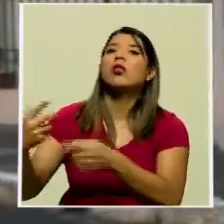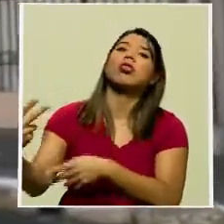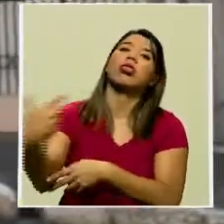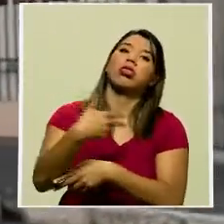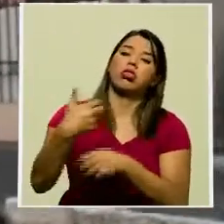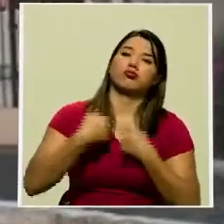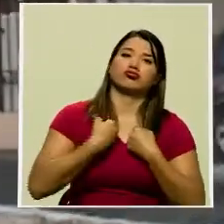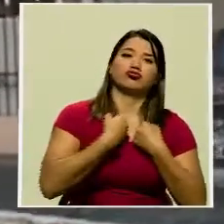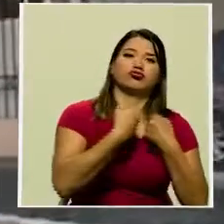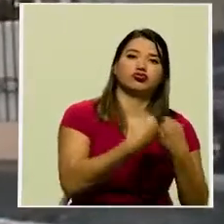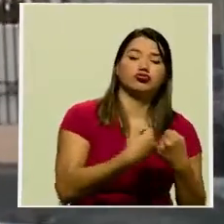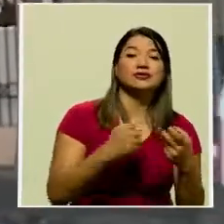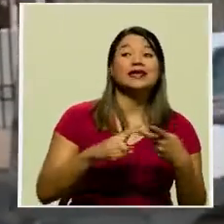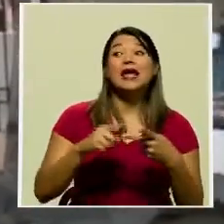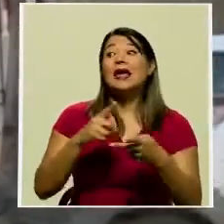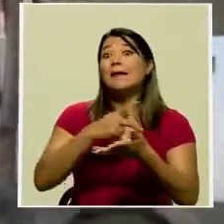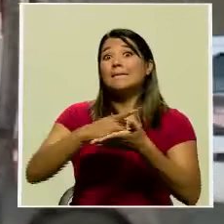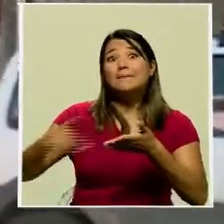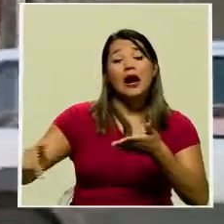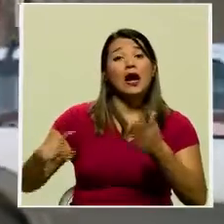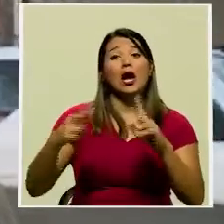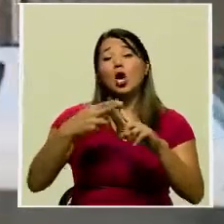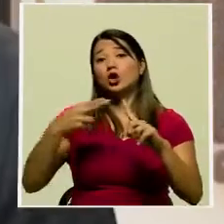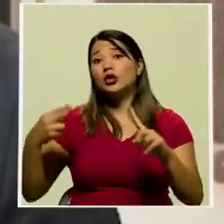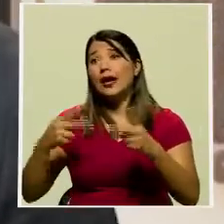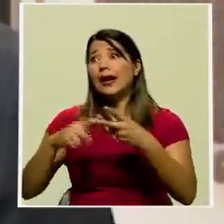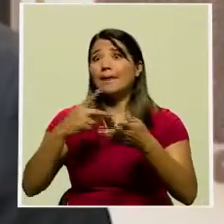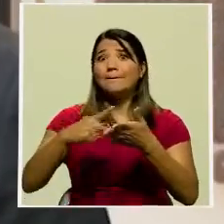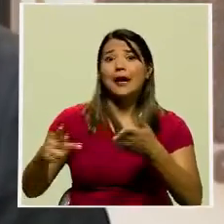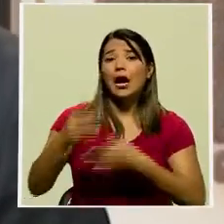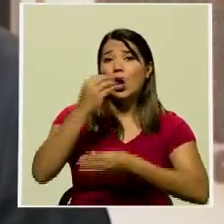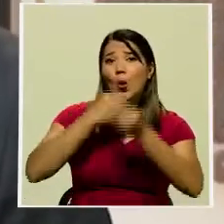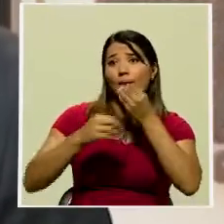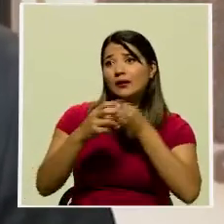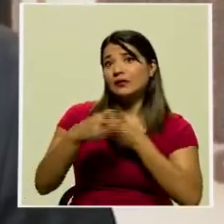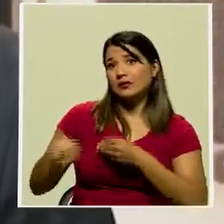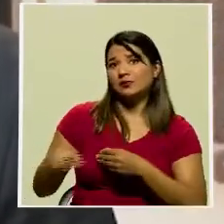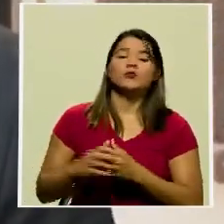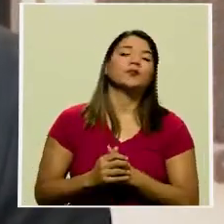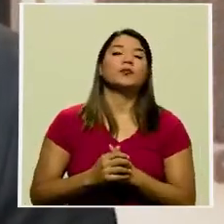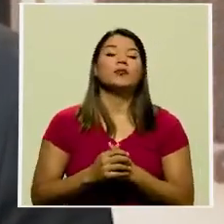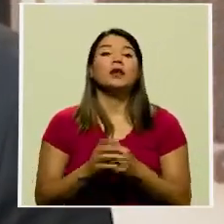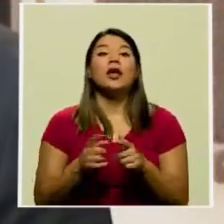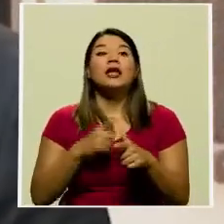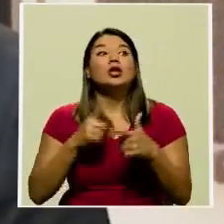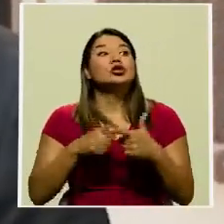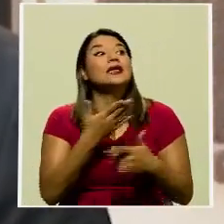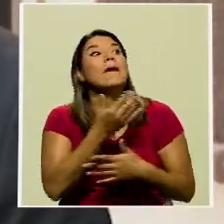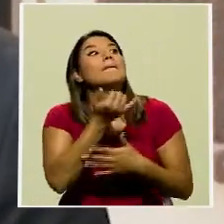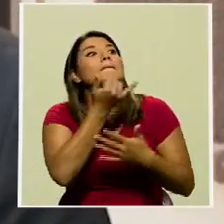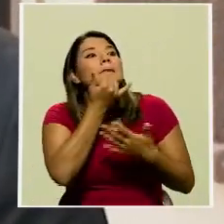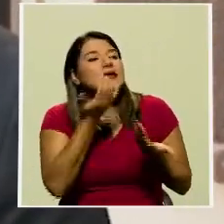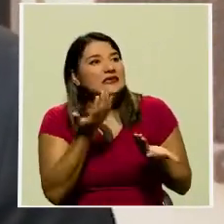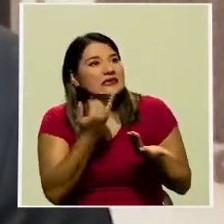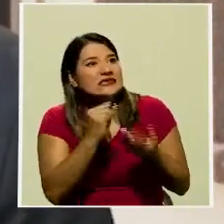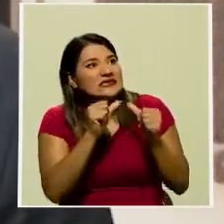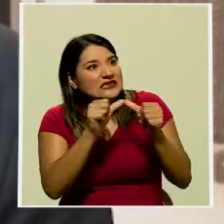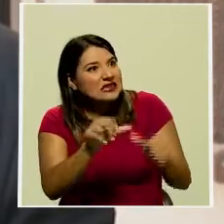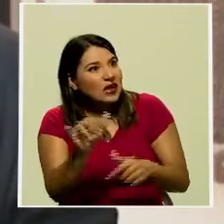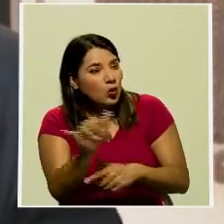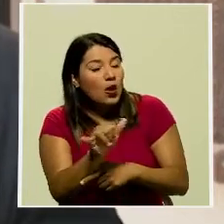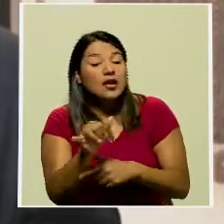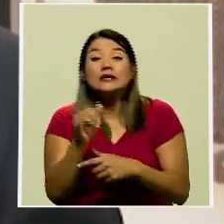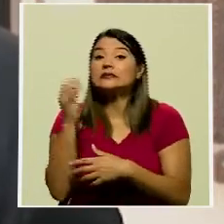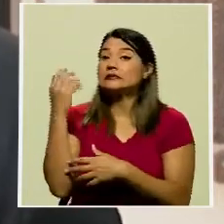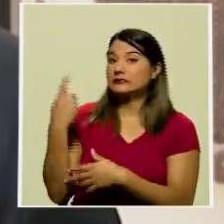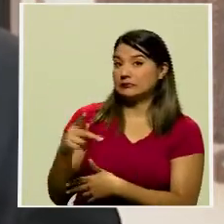podría pasar si el Estado se queda sin representantes legales? Sería gravísimo porque podría ocurrir una de dos, que los jueces estimen